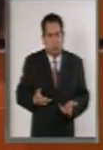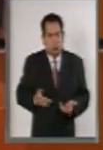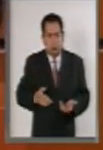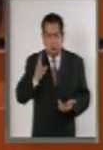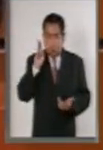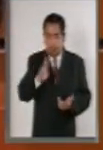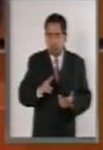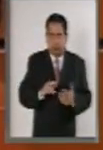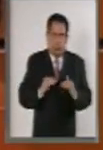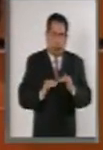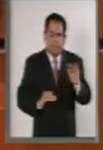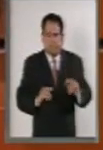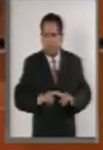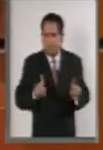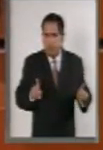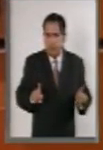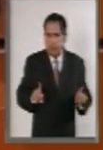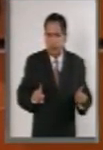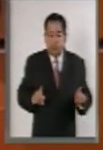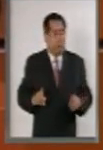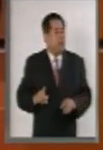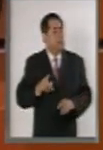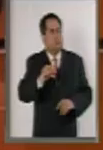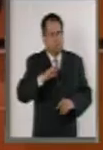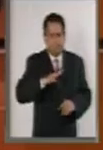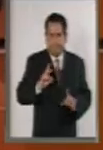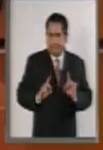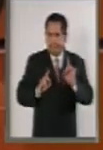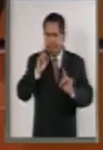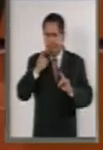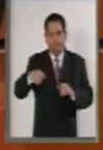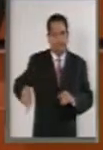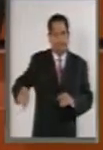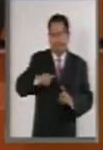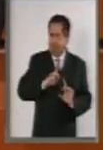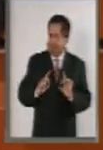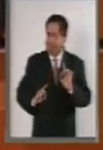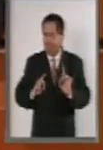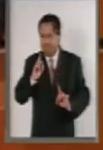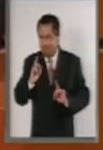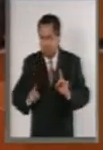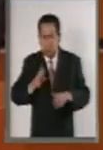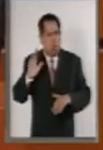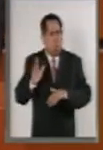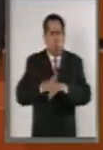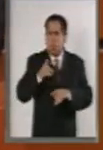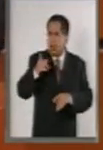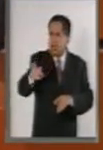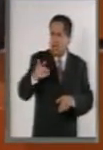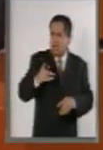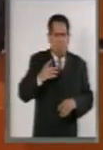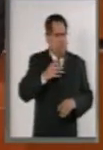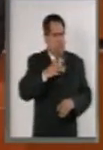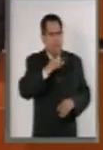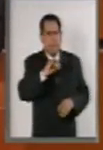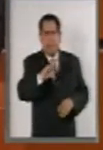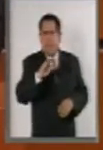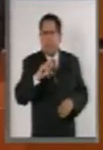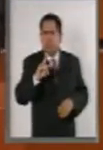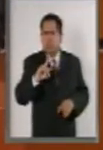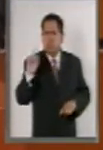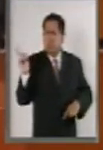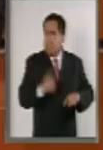relación desigual, sí existen dudas para nosotros de las razones por las cuales Miguel Basáñez